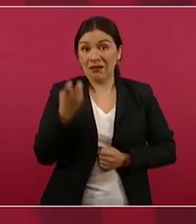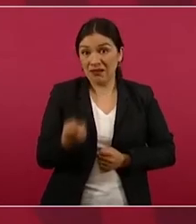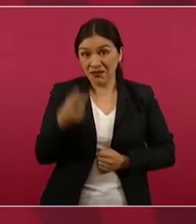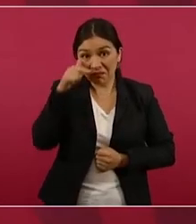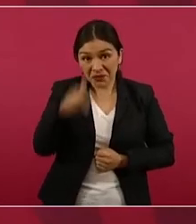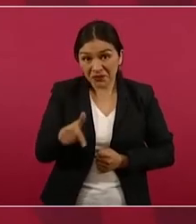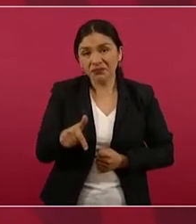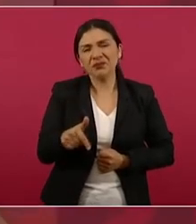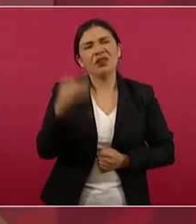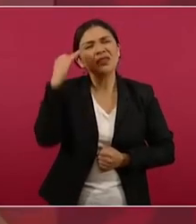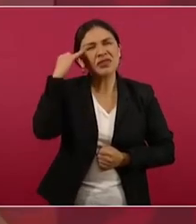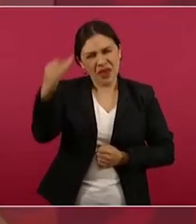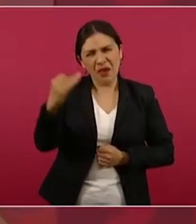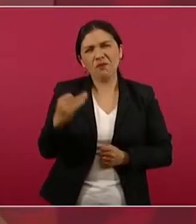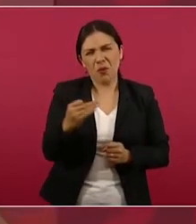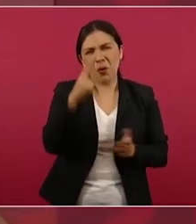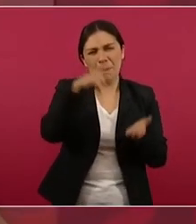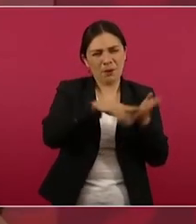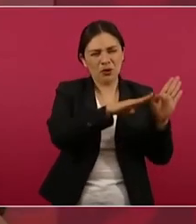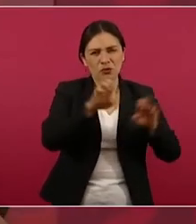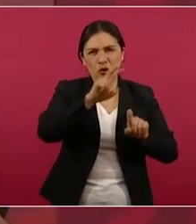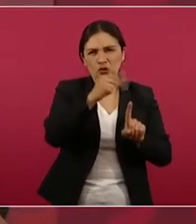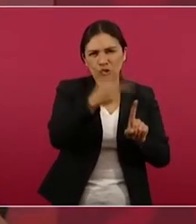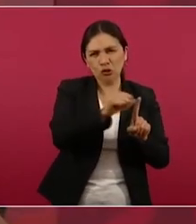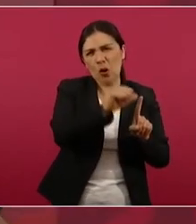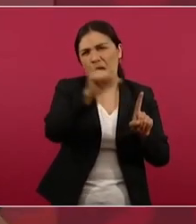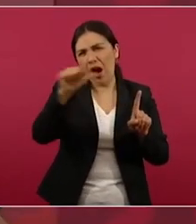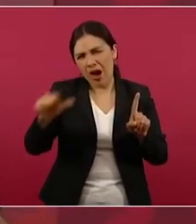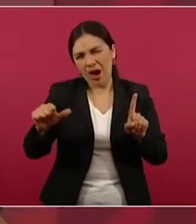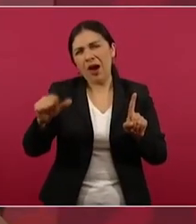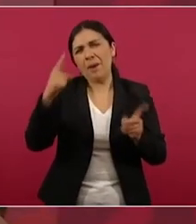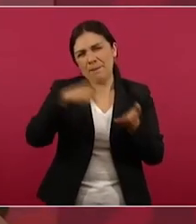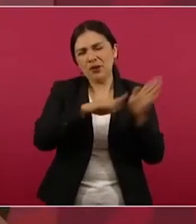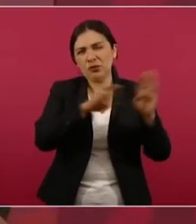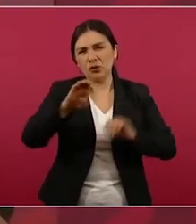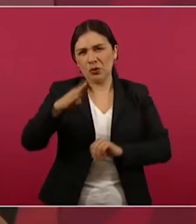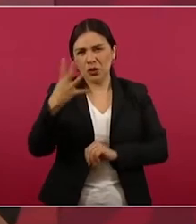de uno de los periodos de un sexenio